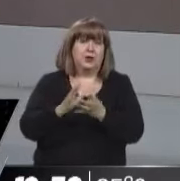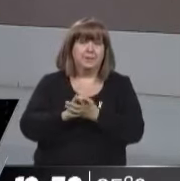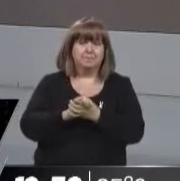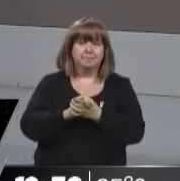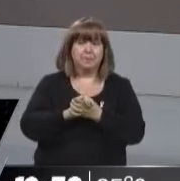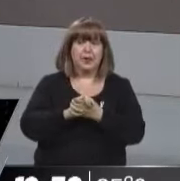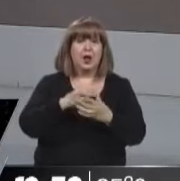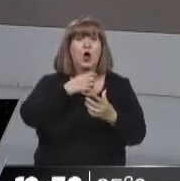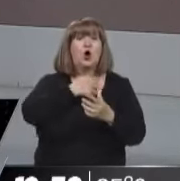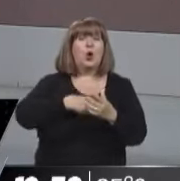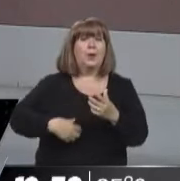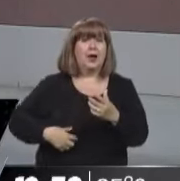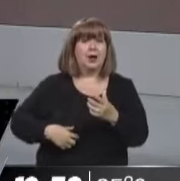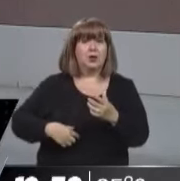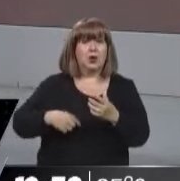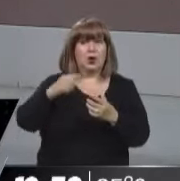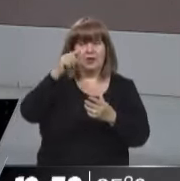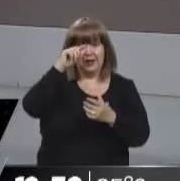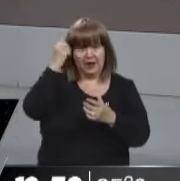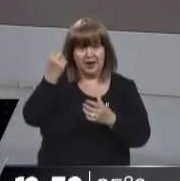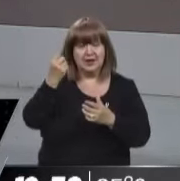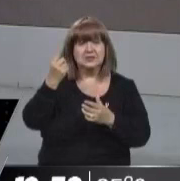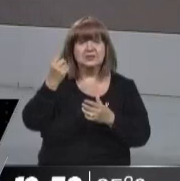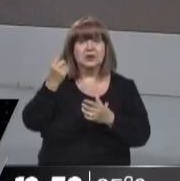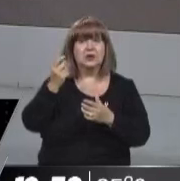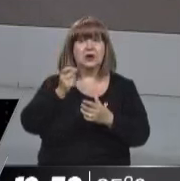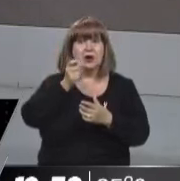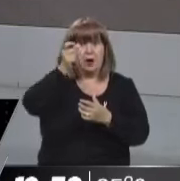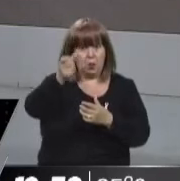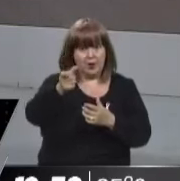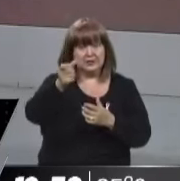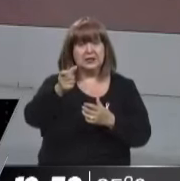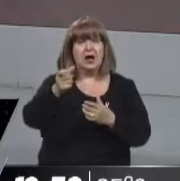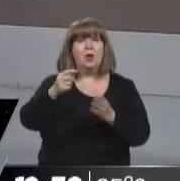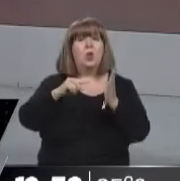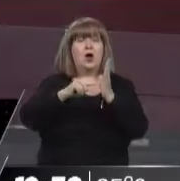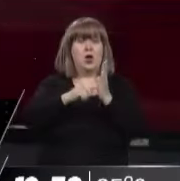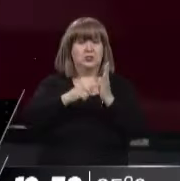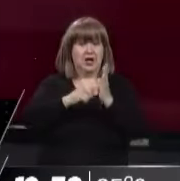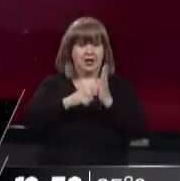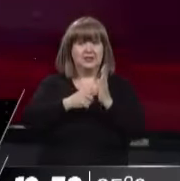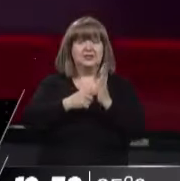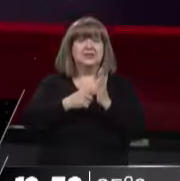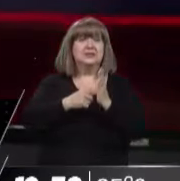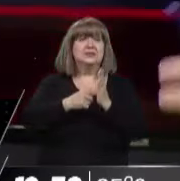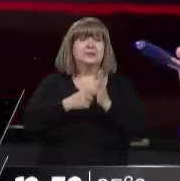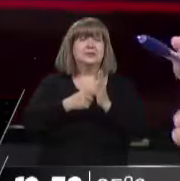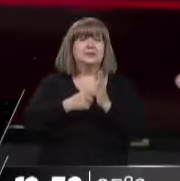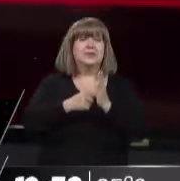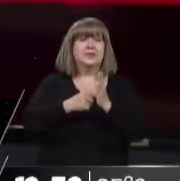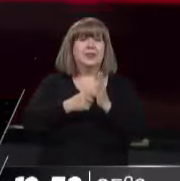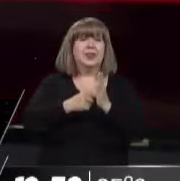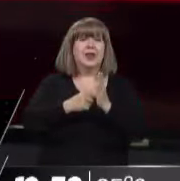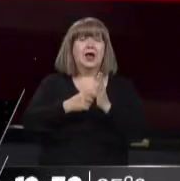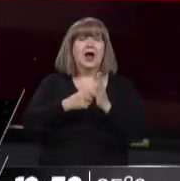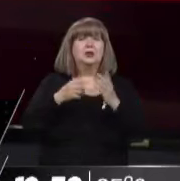nación terminó respondiendo a un integrante de un reality que se da en la televisión de Buenos Aires, que por supuesto se transmite al resto del país. Gran Hermano.